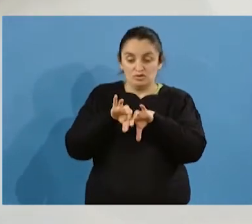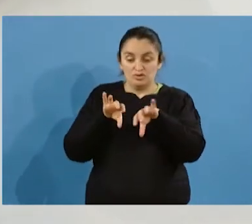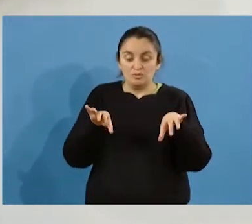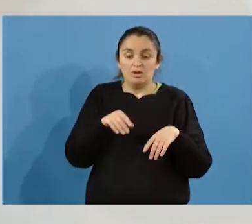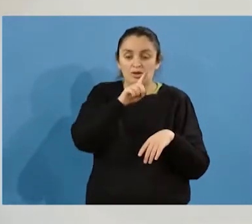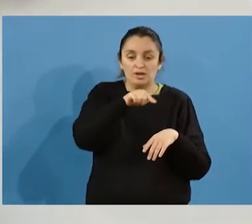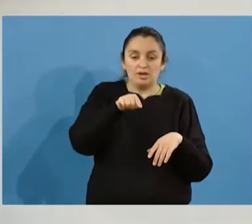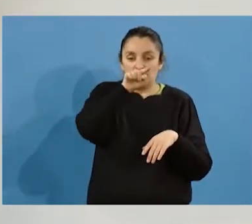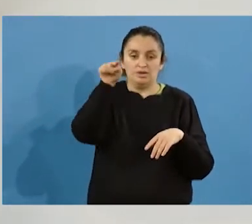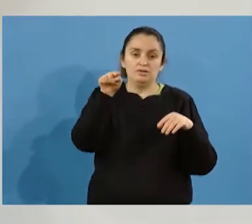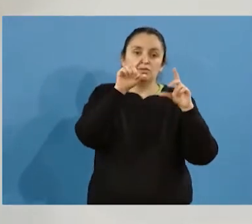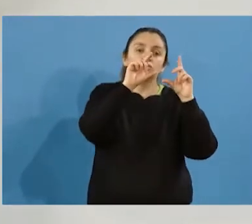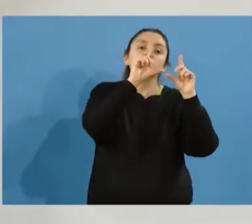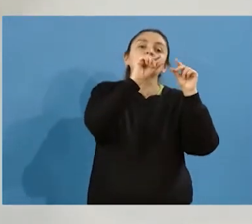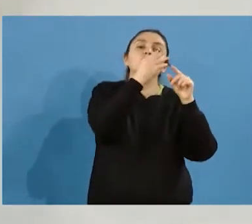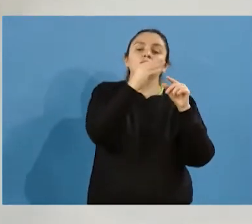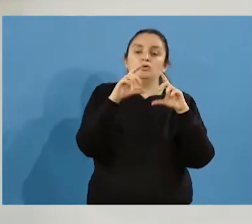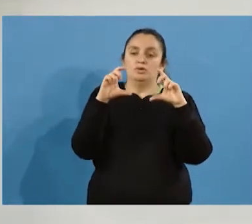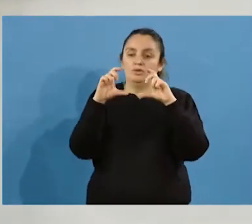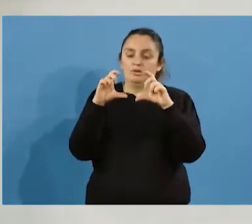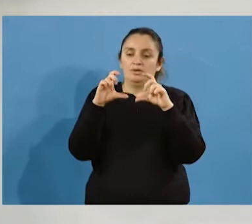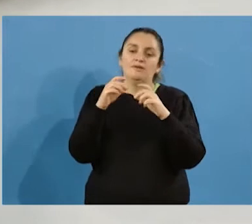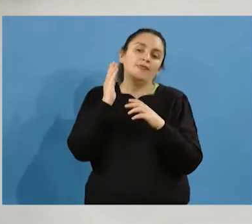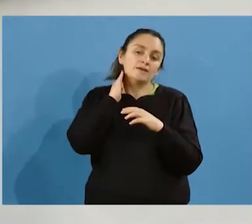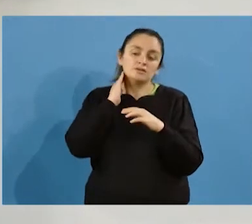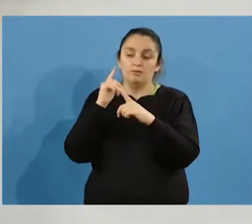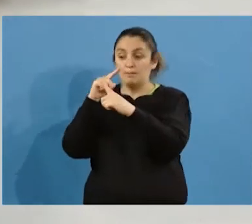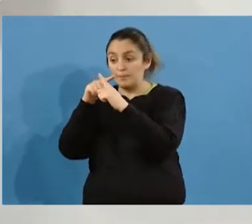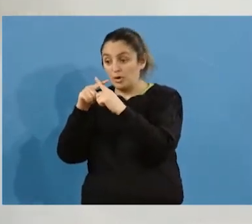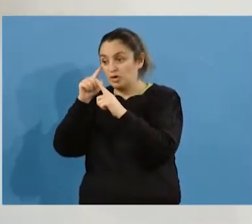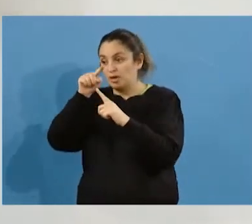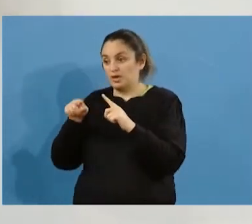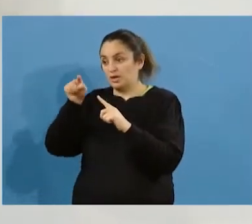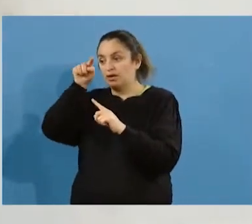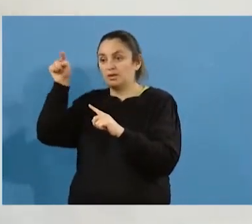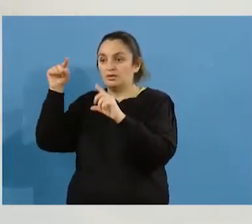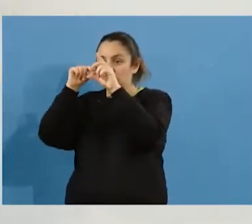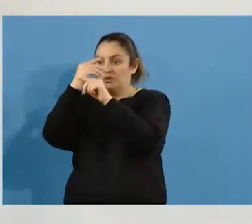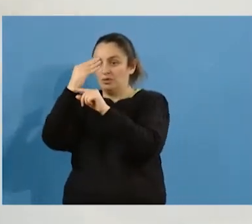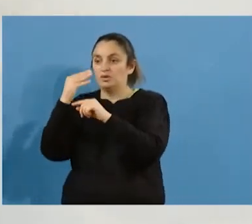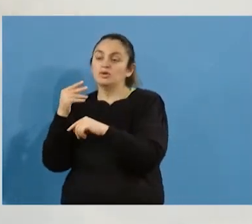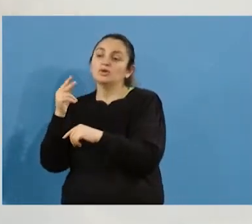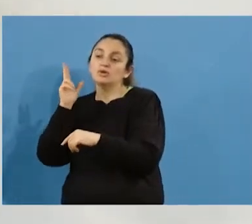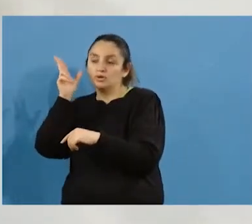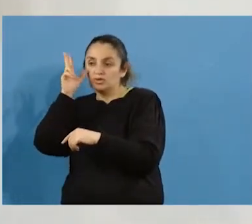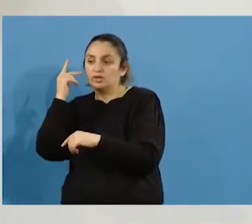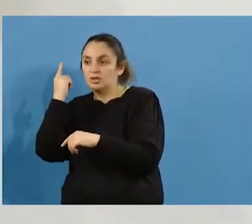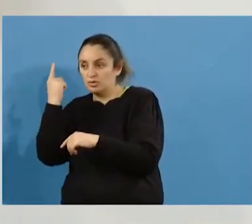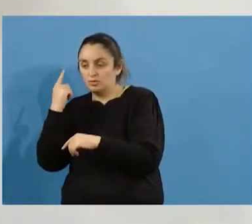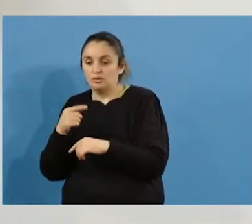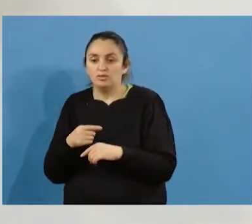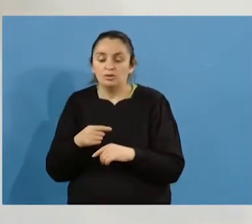por raíz cuarta de 81 es más fácil que yo logré el resultado del